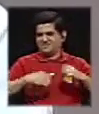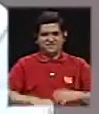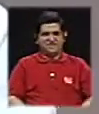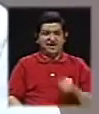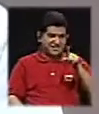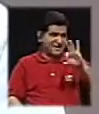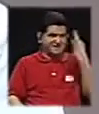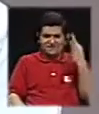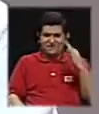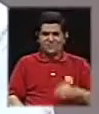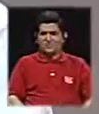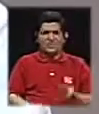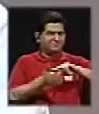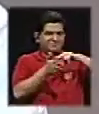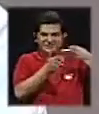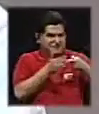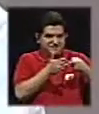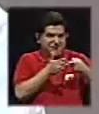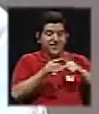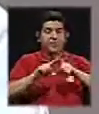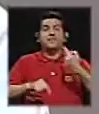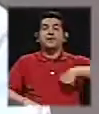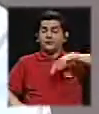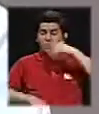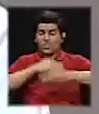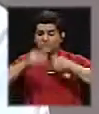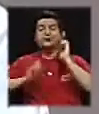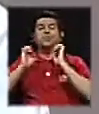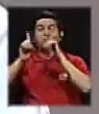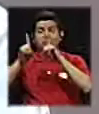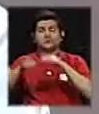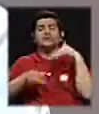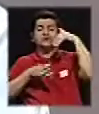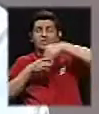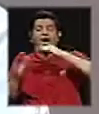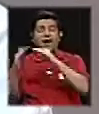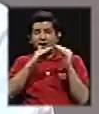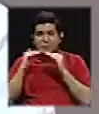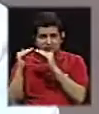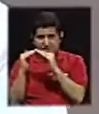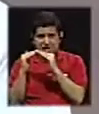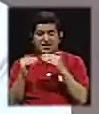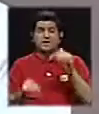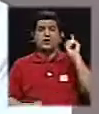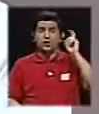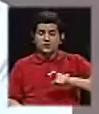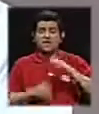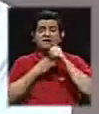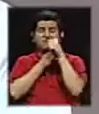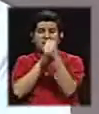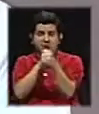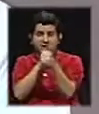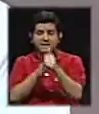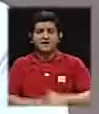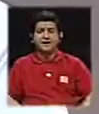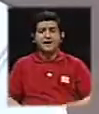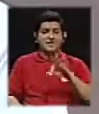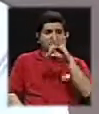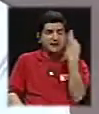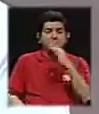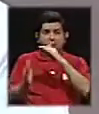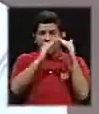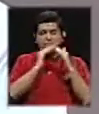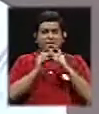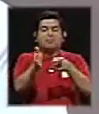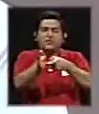en esos términos. Entonces entendemos que nuestros procesos educativos a lo interno de las comunidades tienen que ser guiados bajo los términos que la